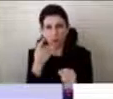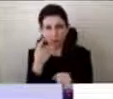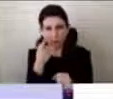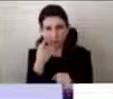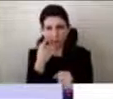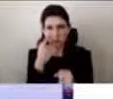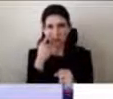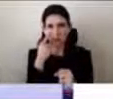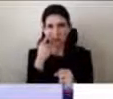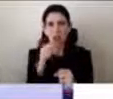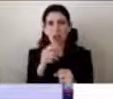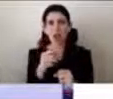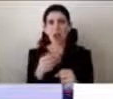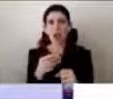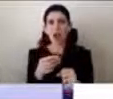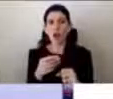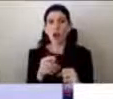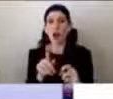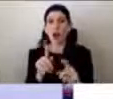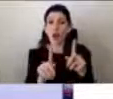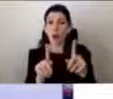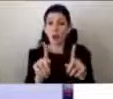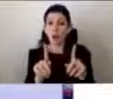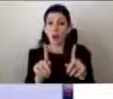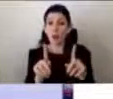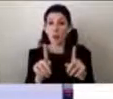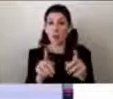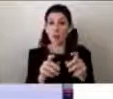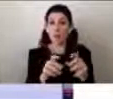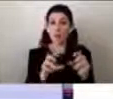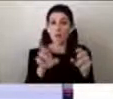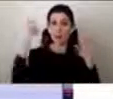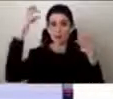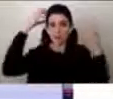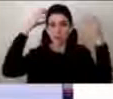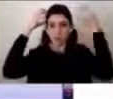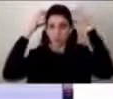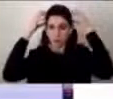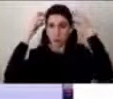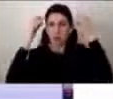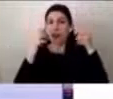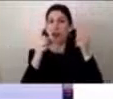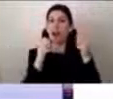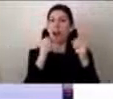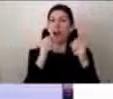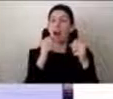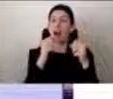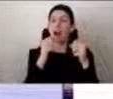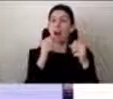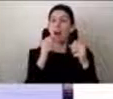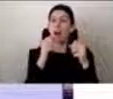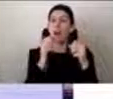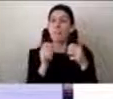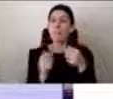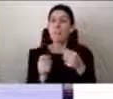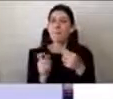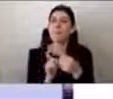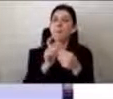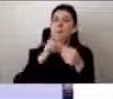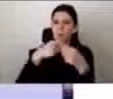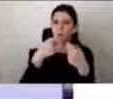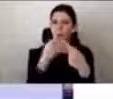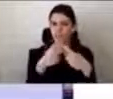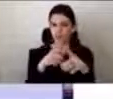localidades, ciertas estructuras pueden participar en un conjunto de redes diferentes y estar involucrados, por lo tanto, en